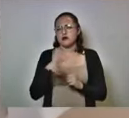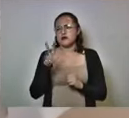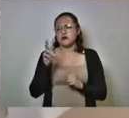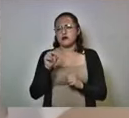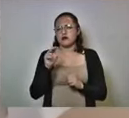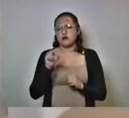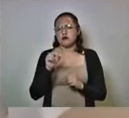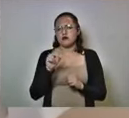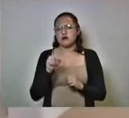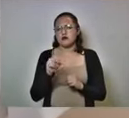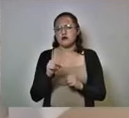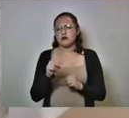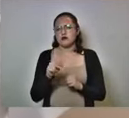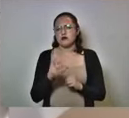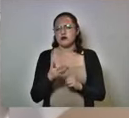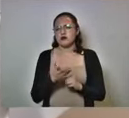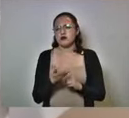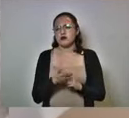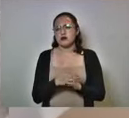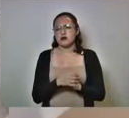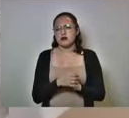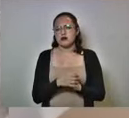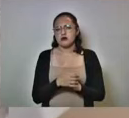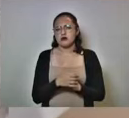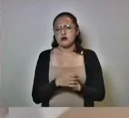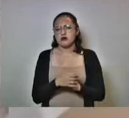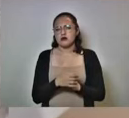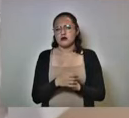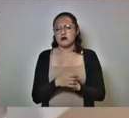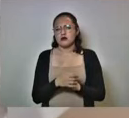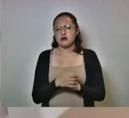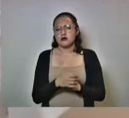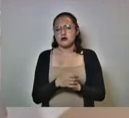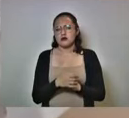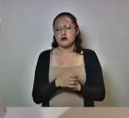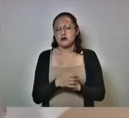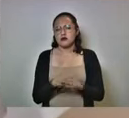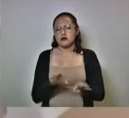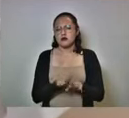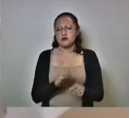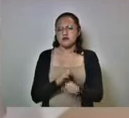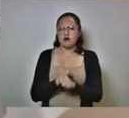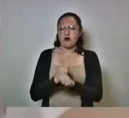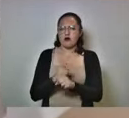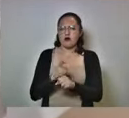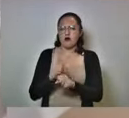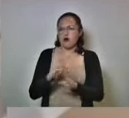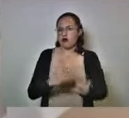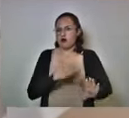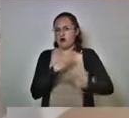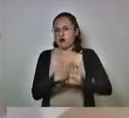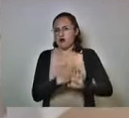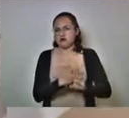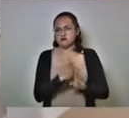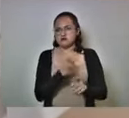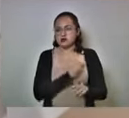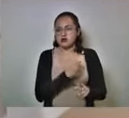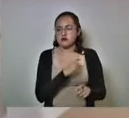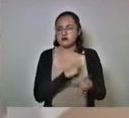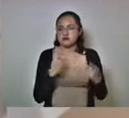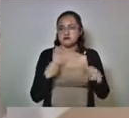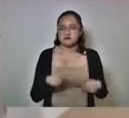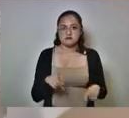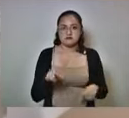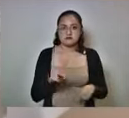ser de los ventiladores invasivos, porque inclusive dentro de